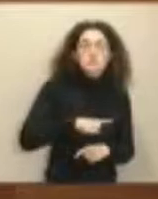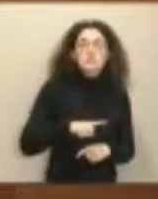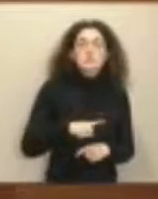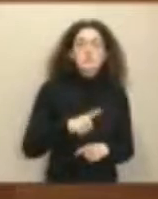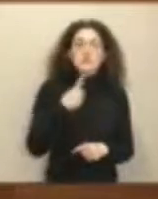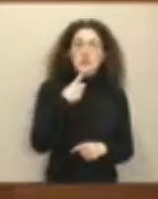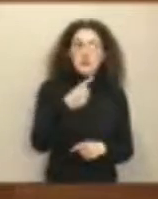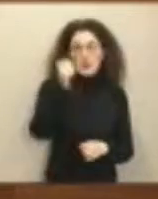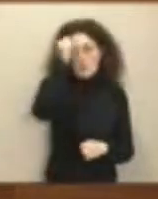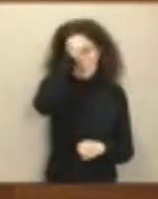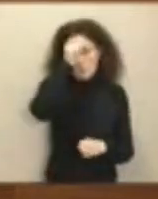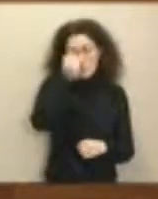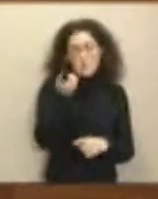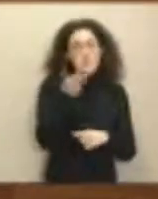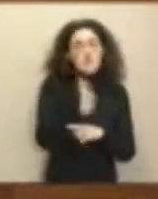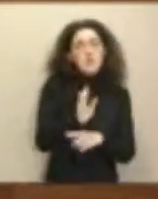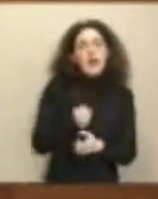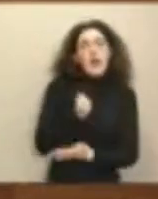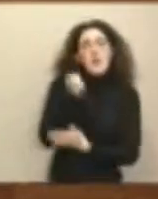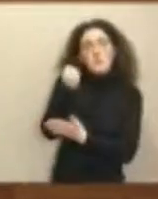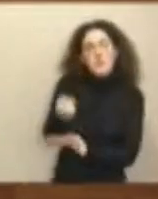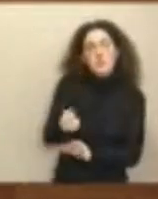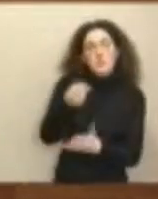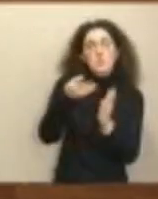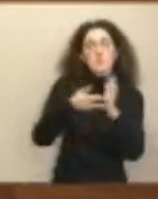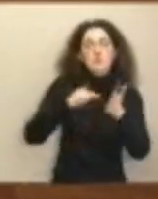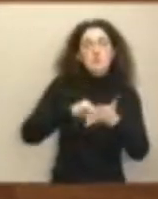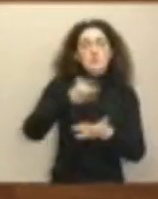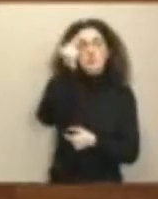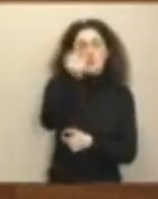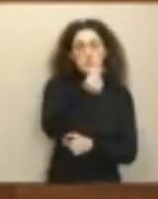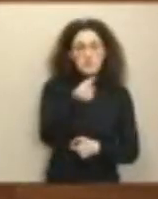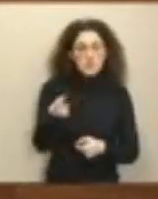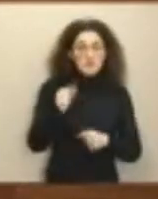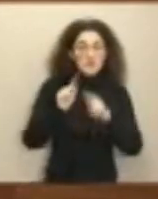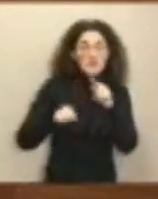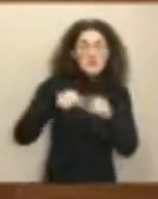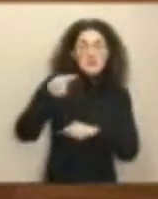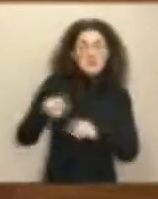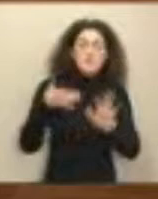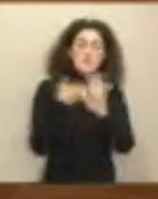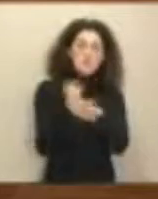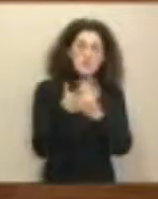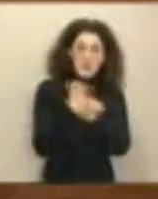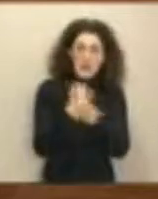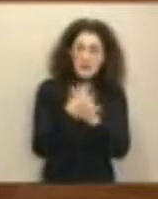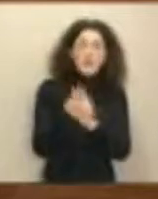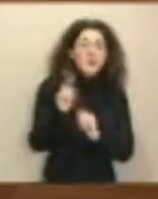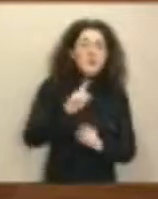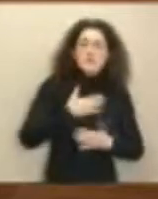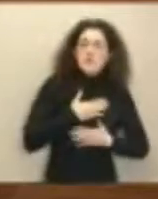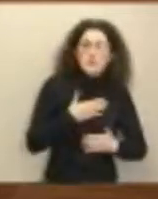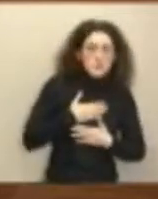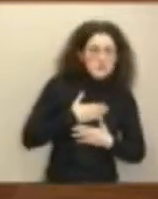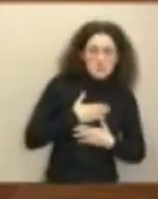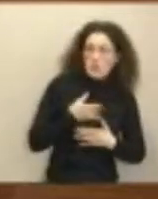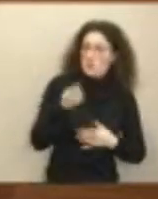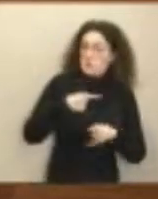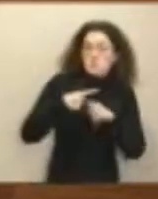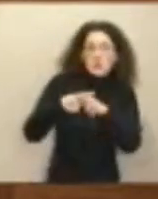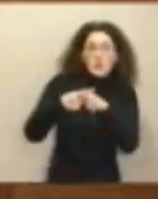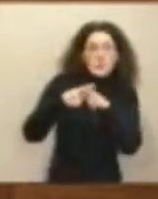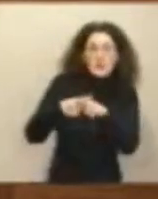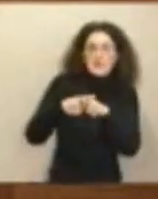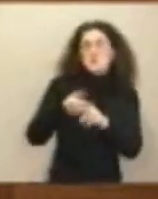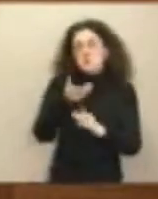una posición de apoyo al proyecto presupuestario que luego explicaré que no es el nuestro y que no compartimos en